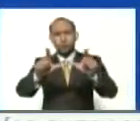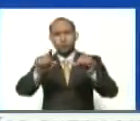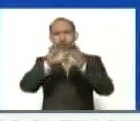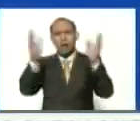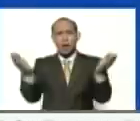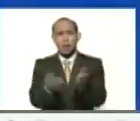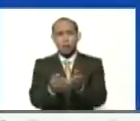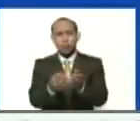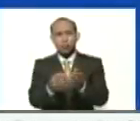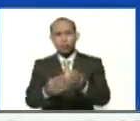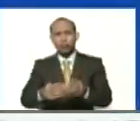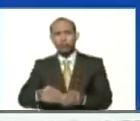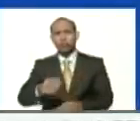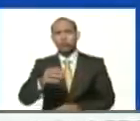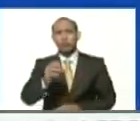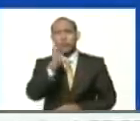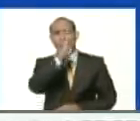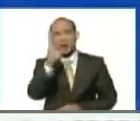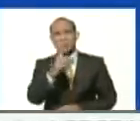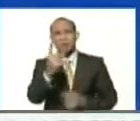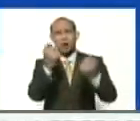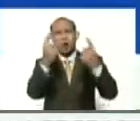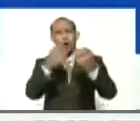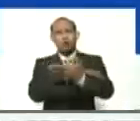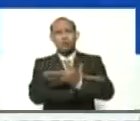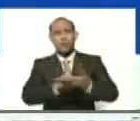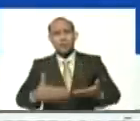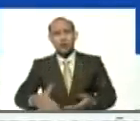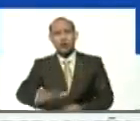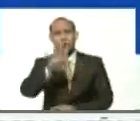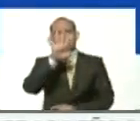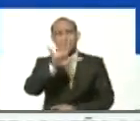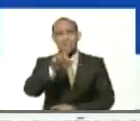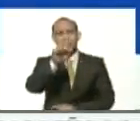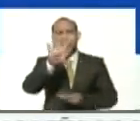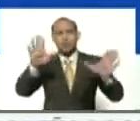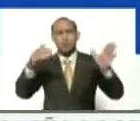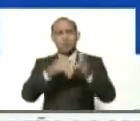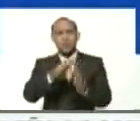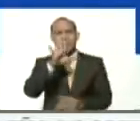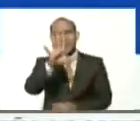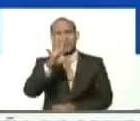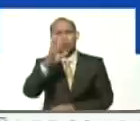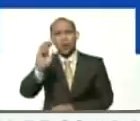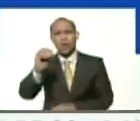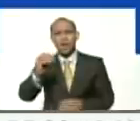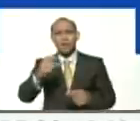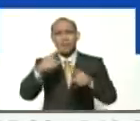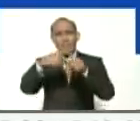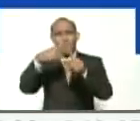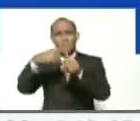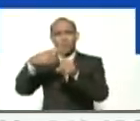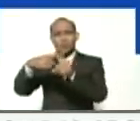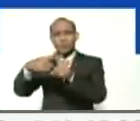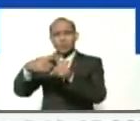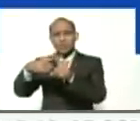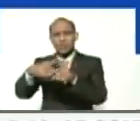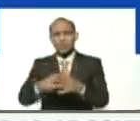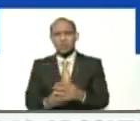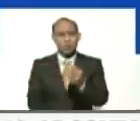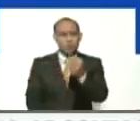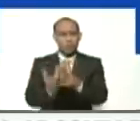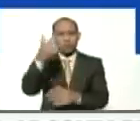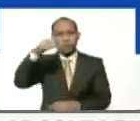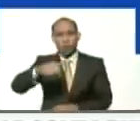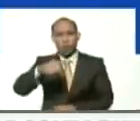11 millones 519 mil 609 casos casos nuevos el